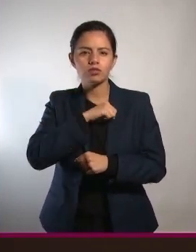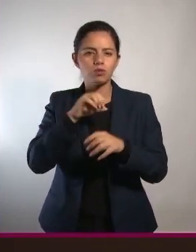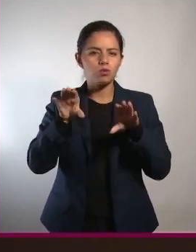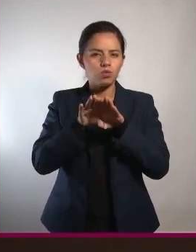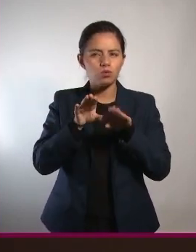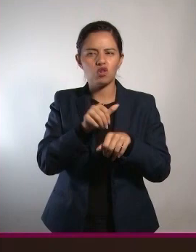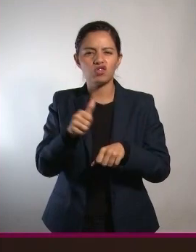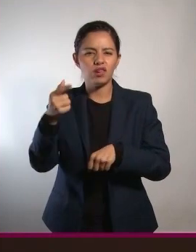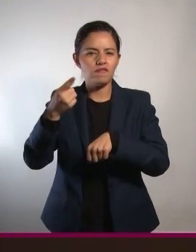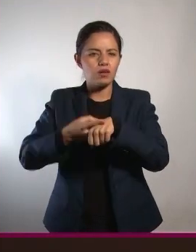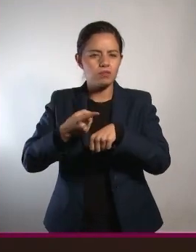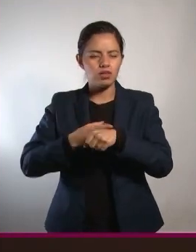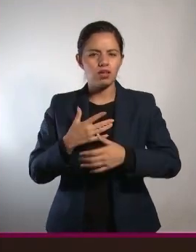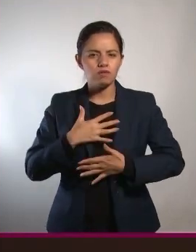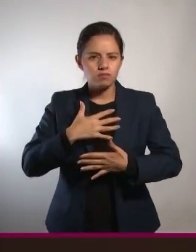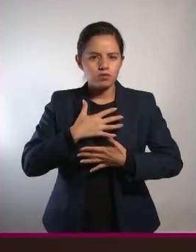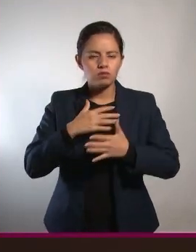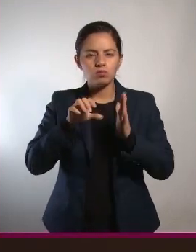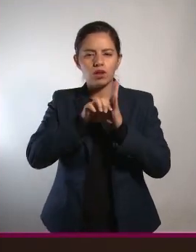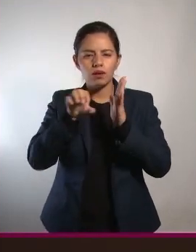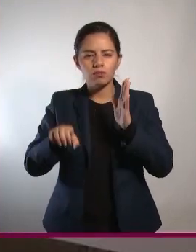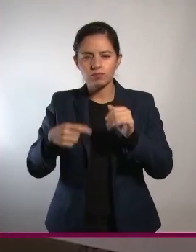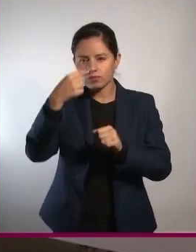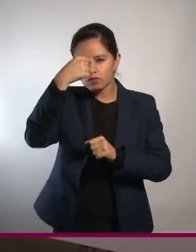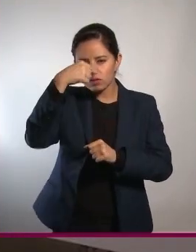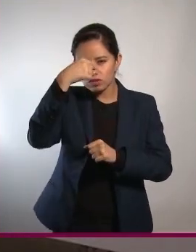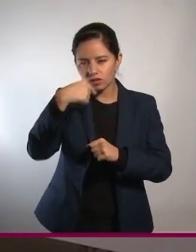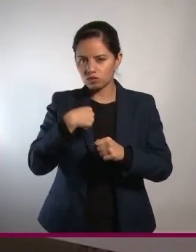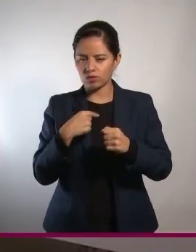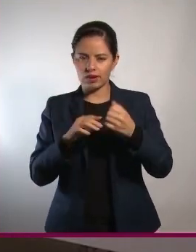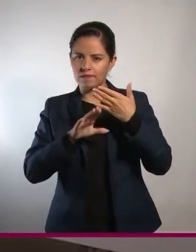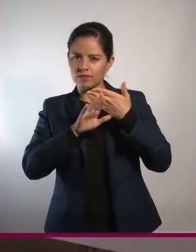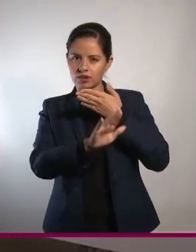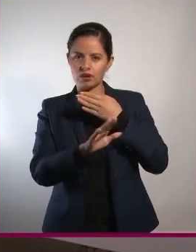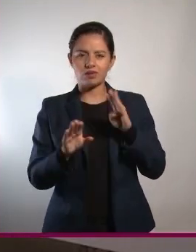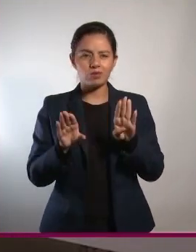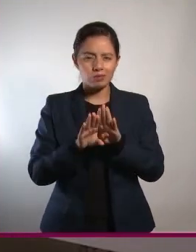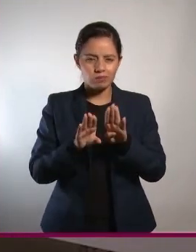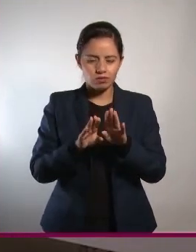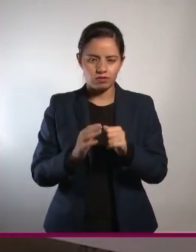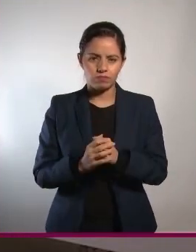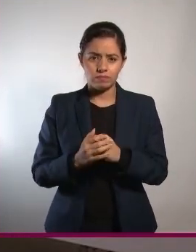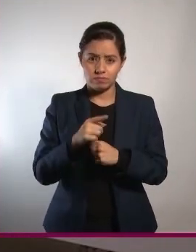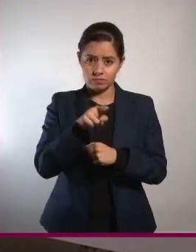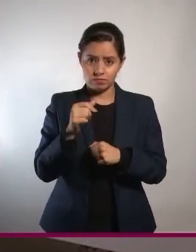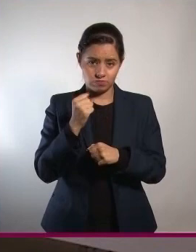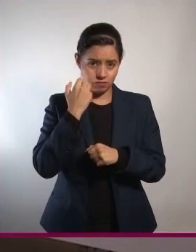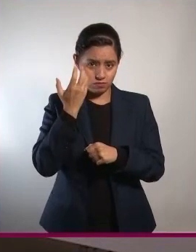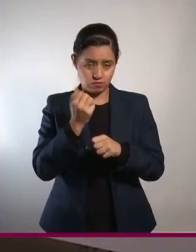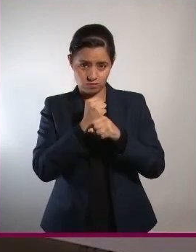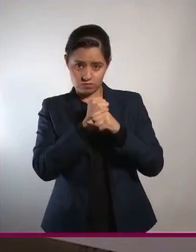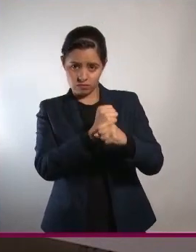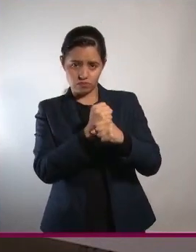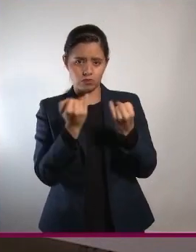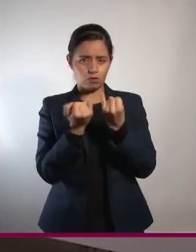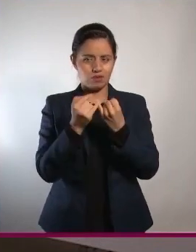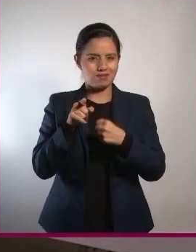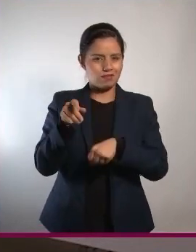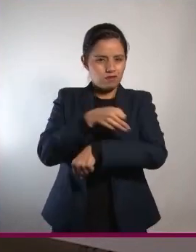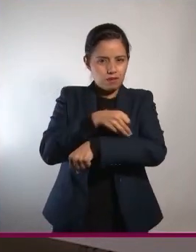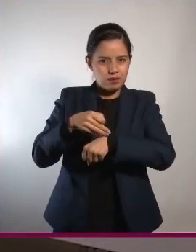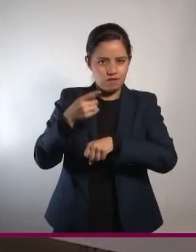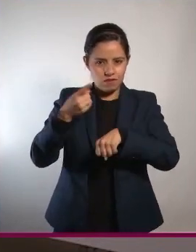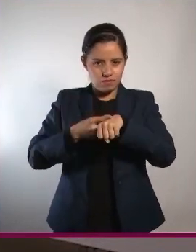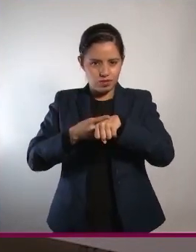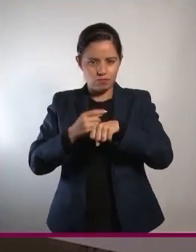enfermedad respiratoria como influenza, por ejemplo? Si queremos protegernos y proteger a nuestras familias de enfermedades como